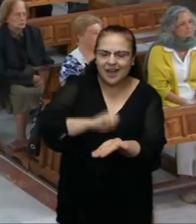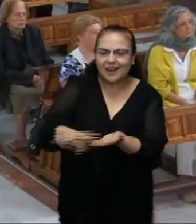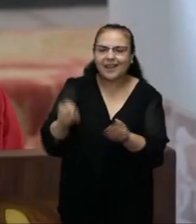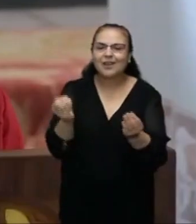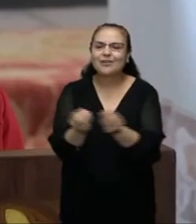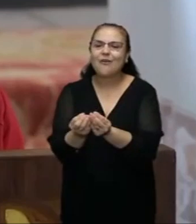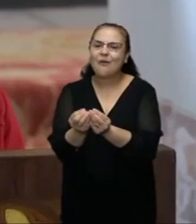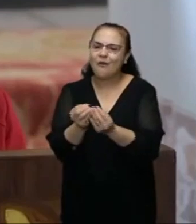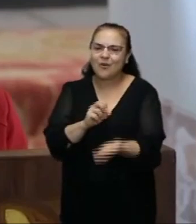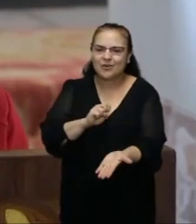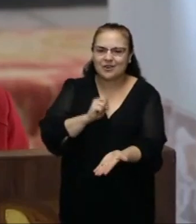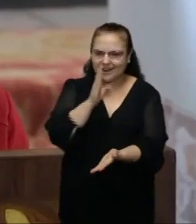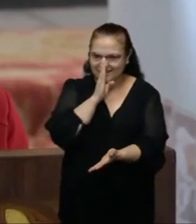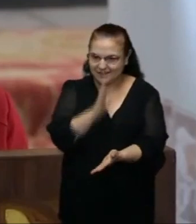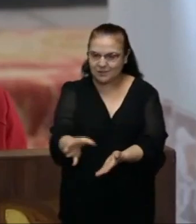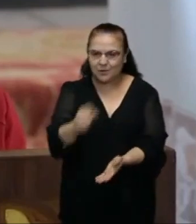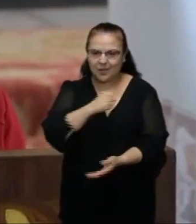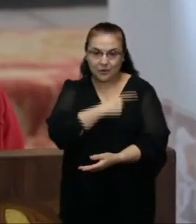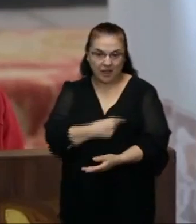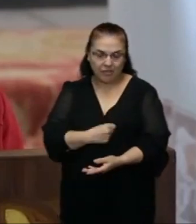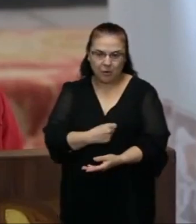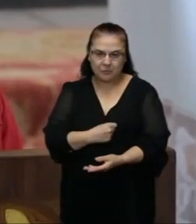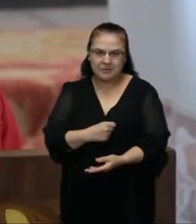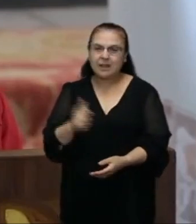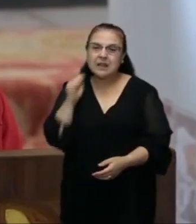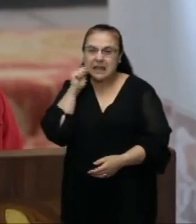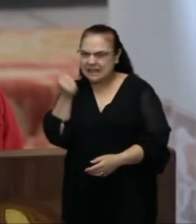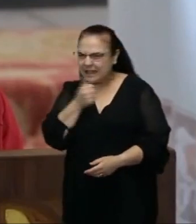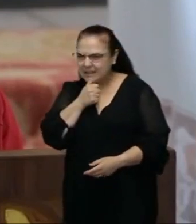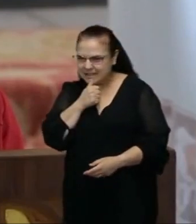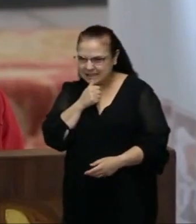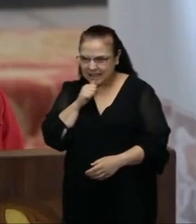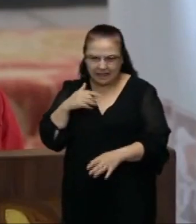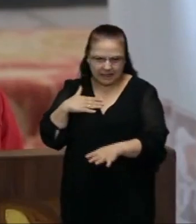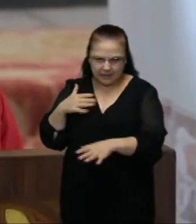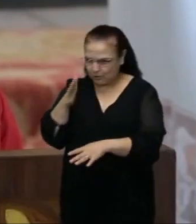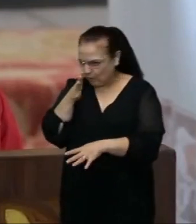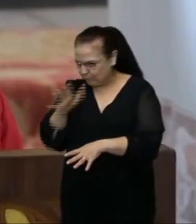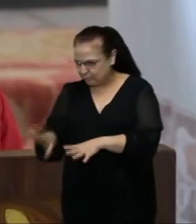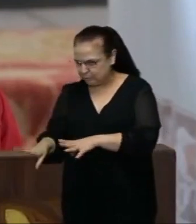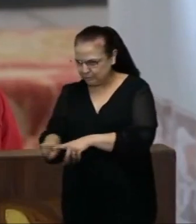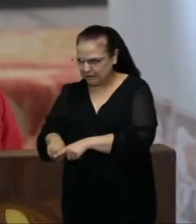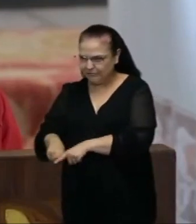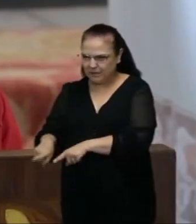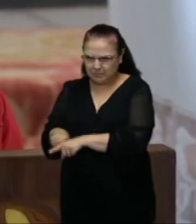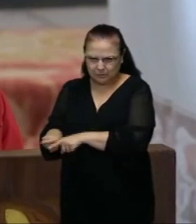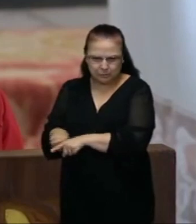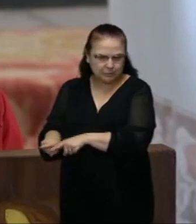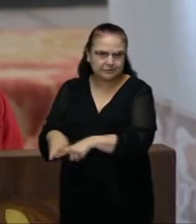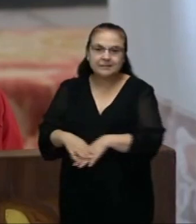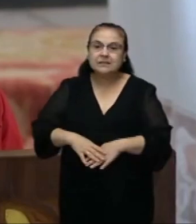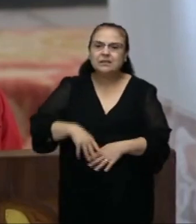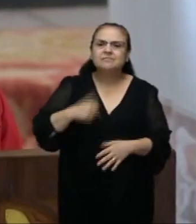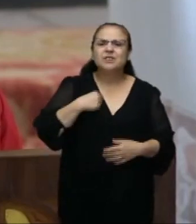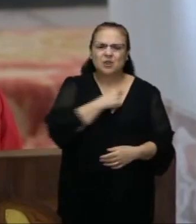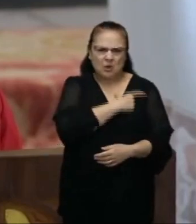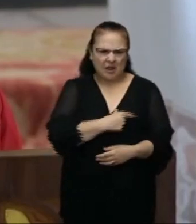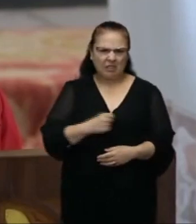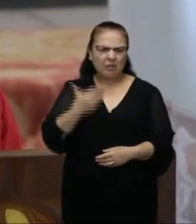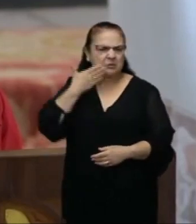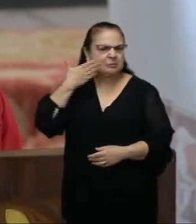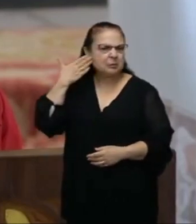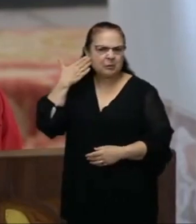Andaré con rectitud de corazón. Al que en secreto difama a su prójimo, lo haré callar. Ojos engreídos, corazones